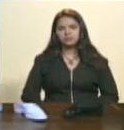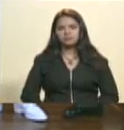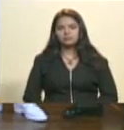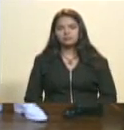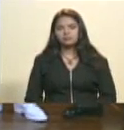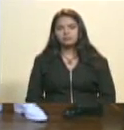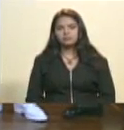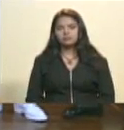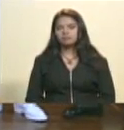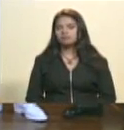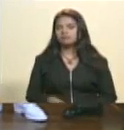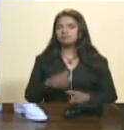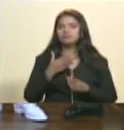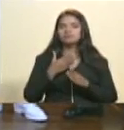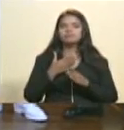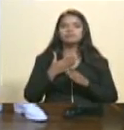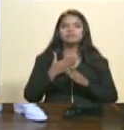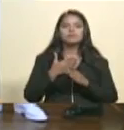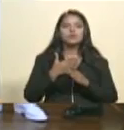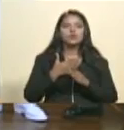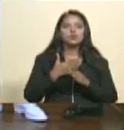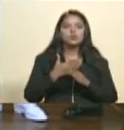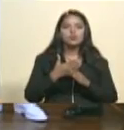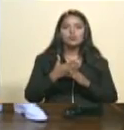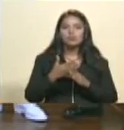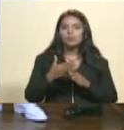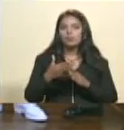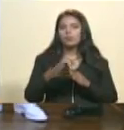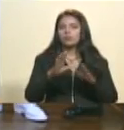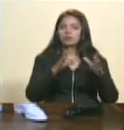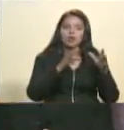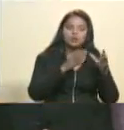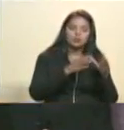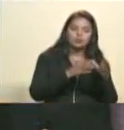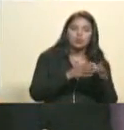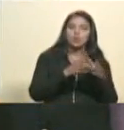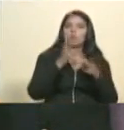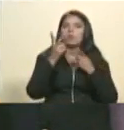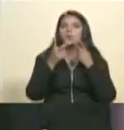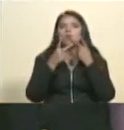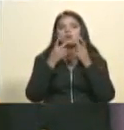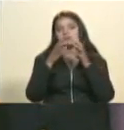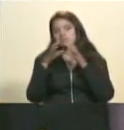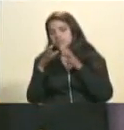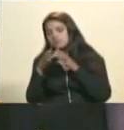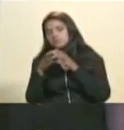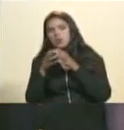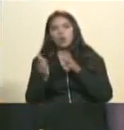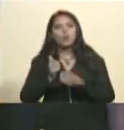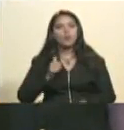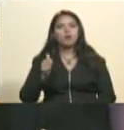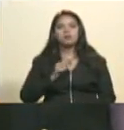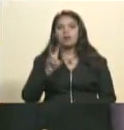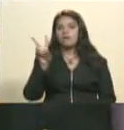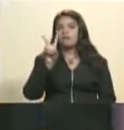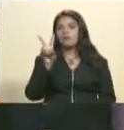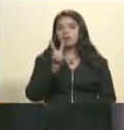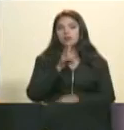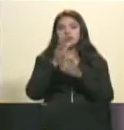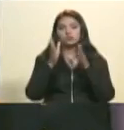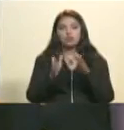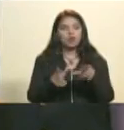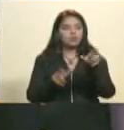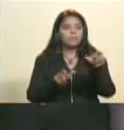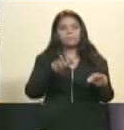que sin importar el signo político, ideológico, de cualquier persona, de cualquier venezolano,